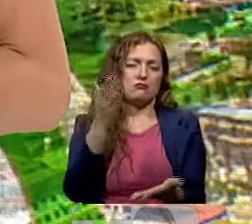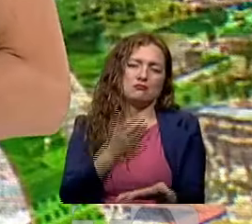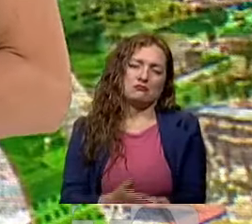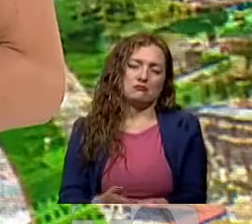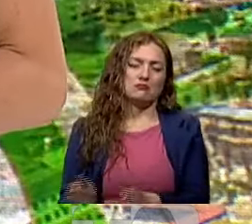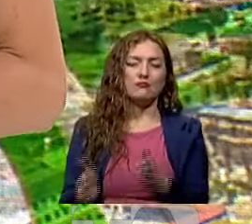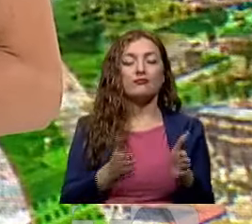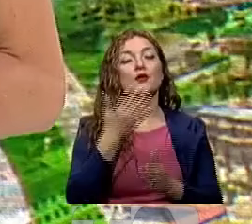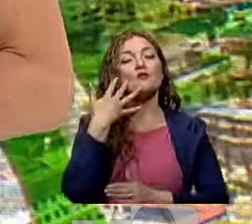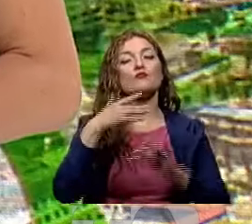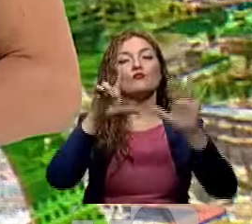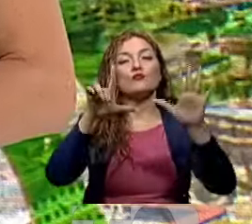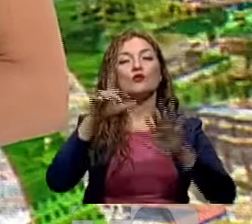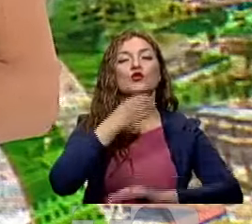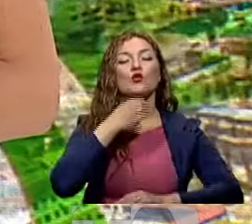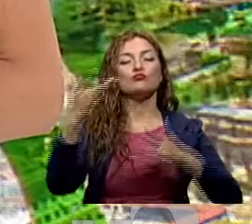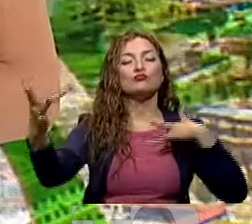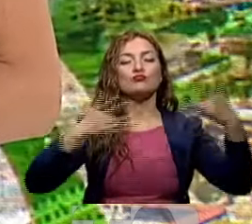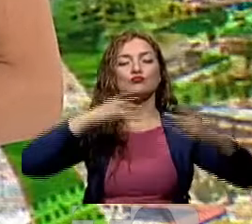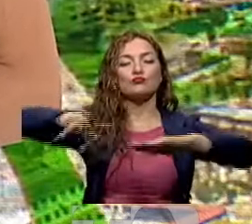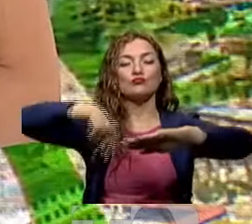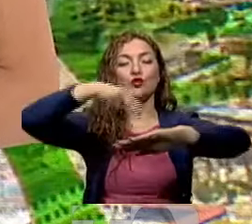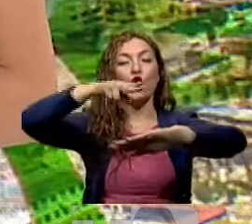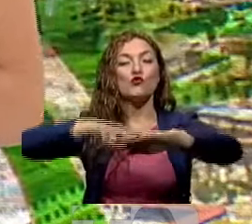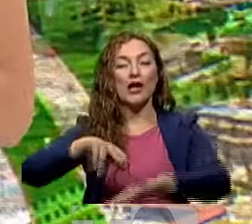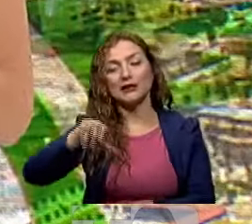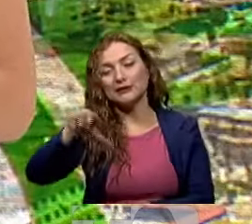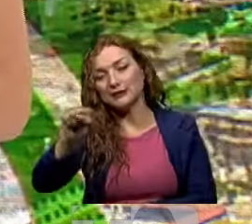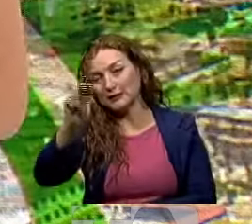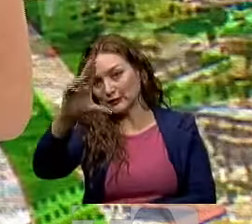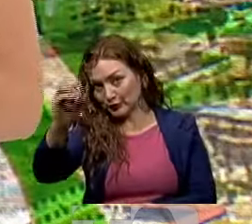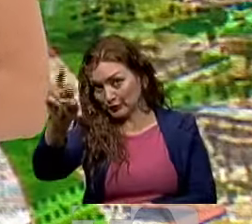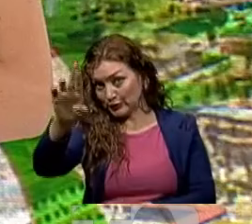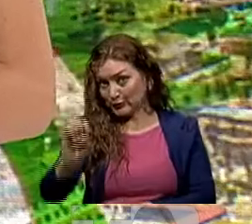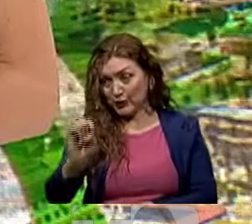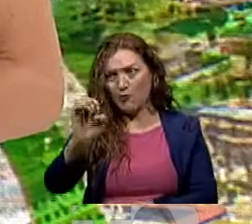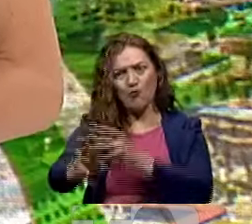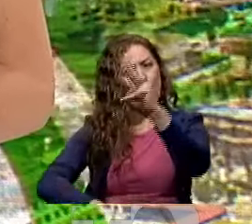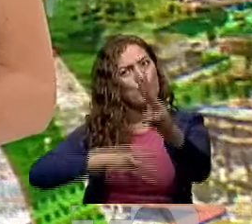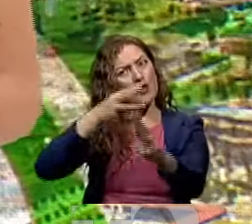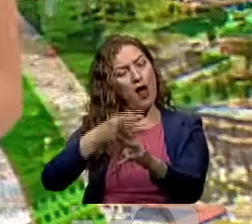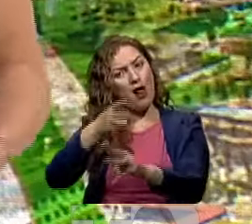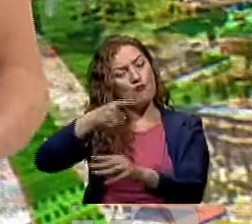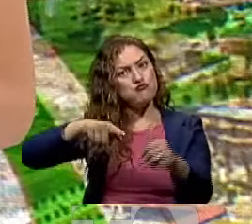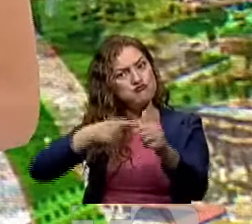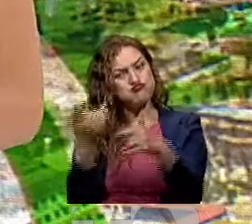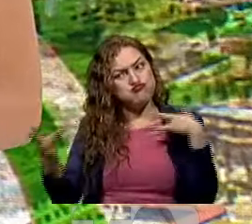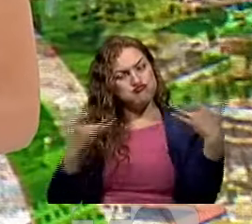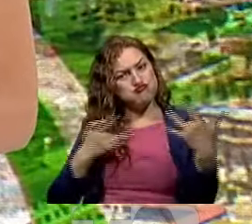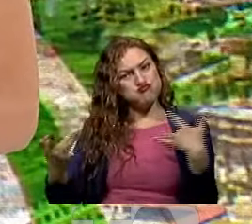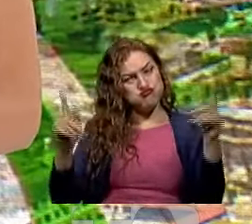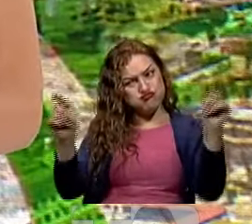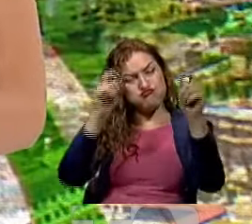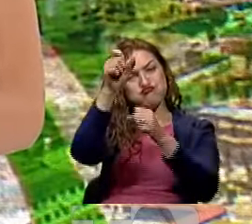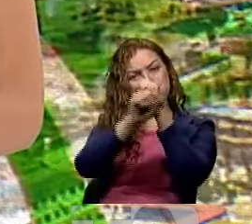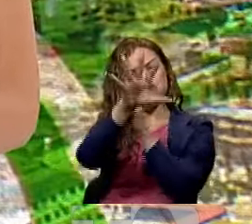Y este 7 de agosto en el Teatro Nacional Sucre se llevará a cabo el estreno mundial de la obra Imayeras, en aniversario de los 50